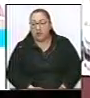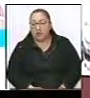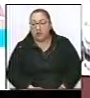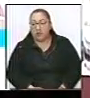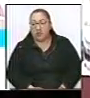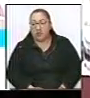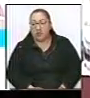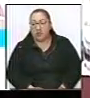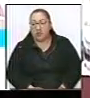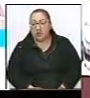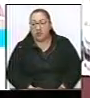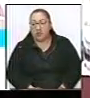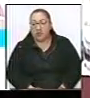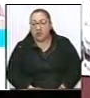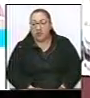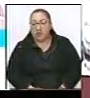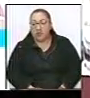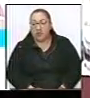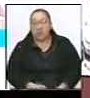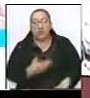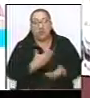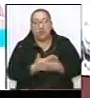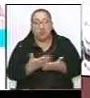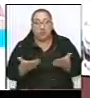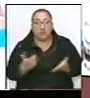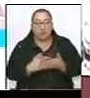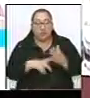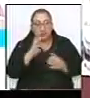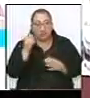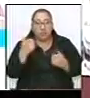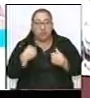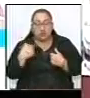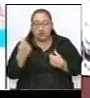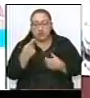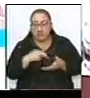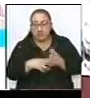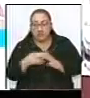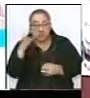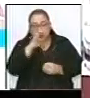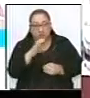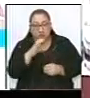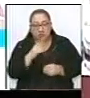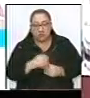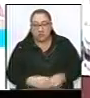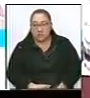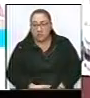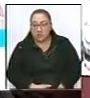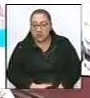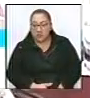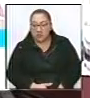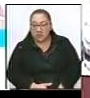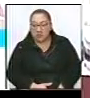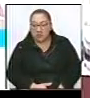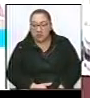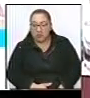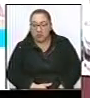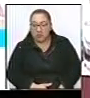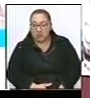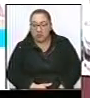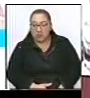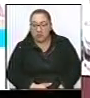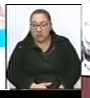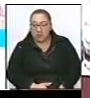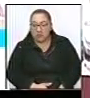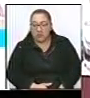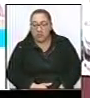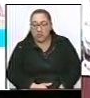No, es una propuesta planteada que creo yo que lo único que estamos buscando es una responsabilidad, no